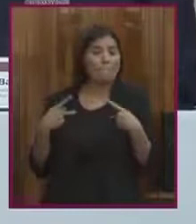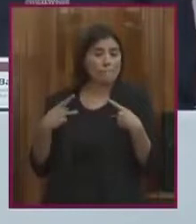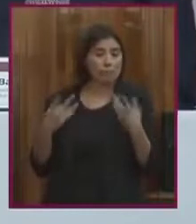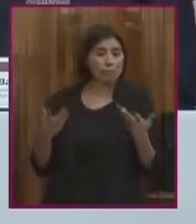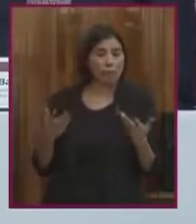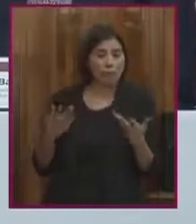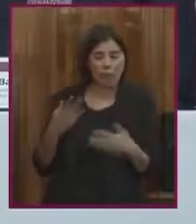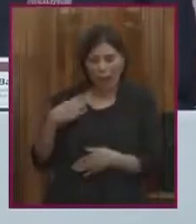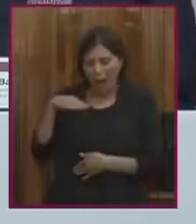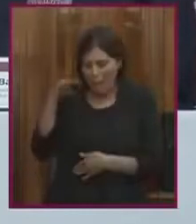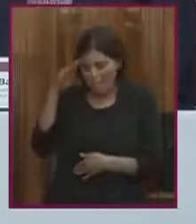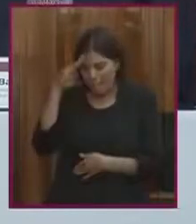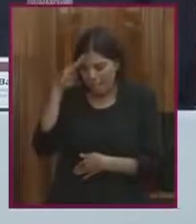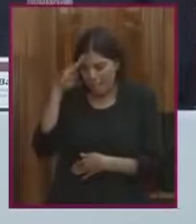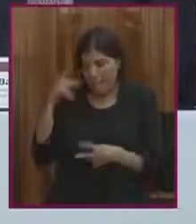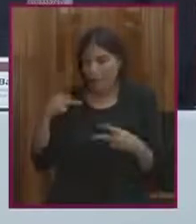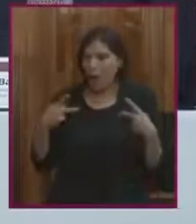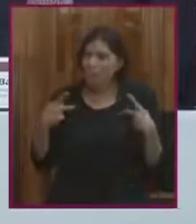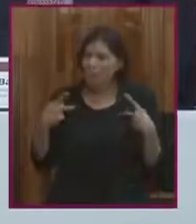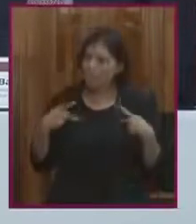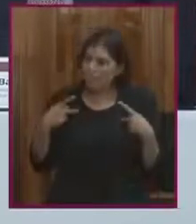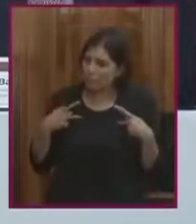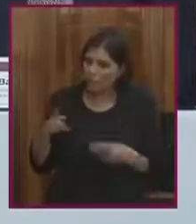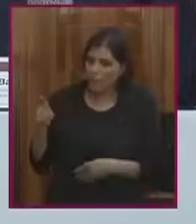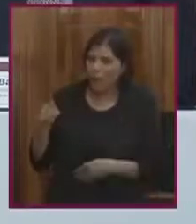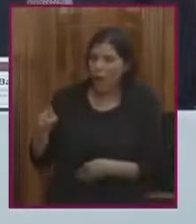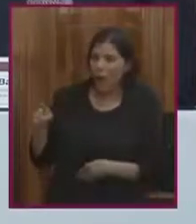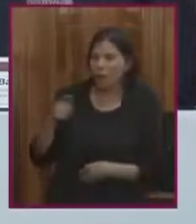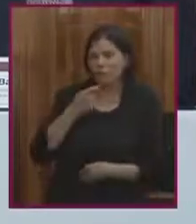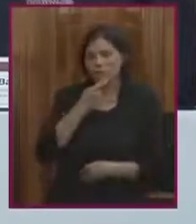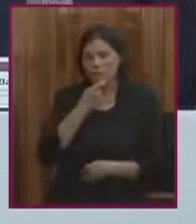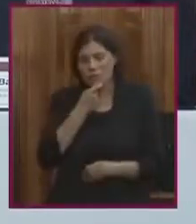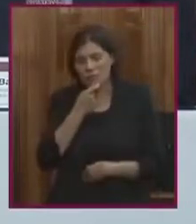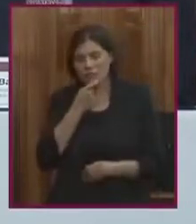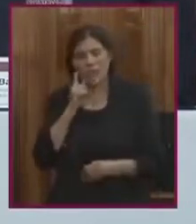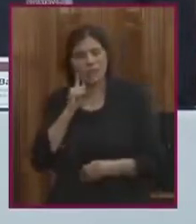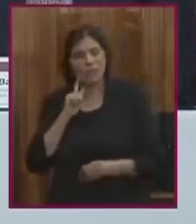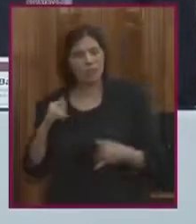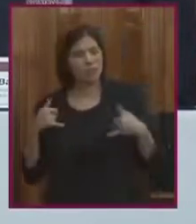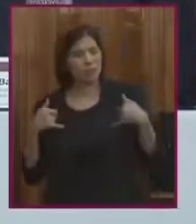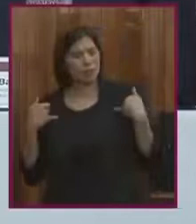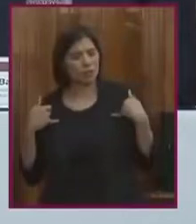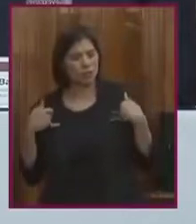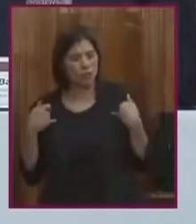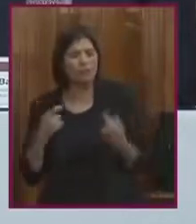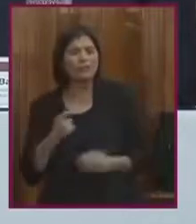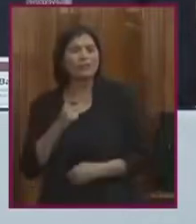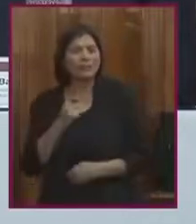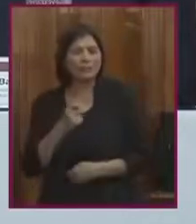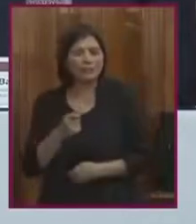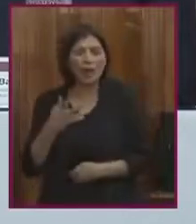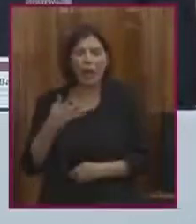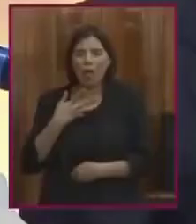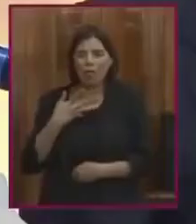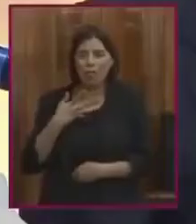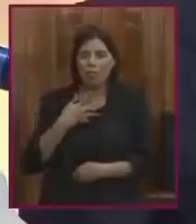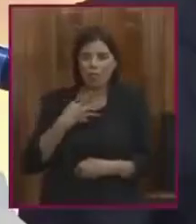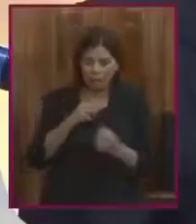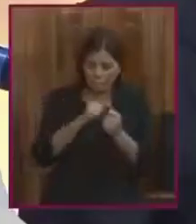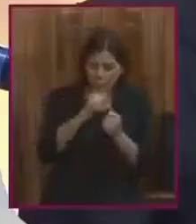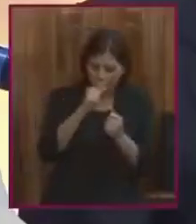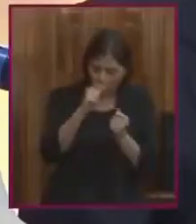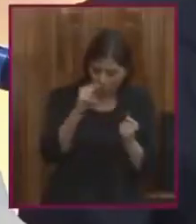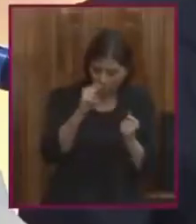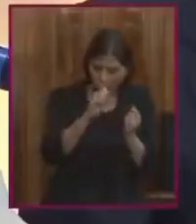Considerar sujetos a los niños, niñas, jóvenes, es tener con la Constitución hoy día